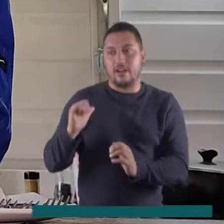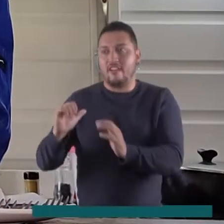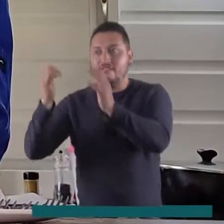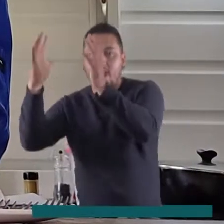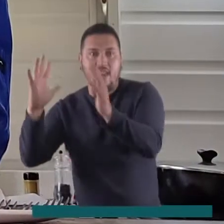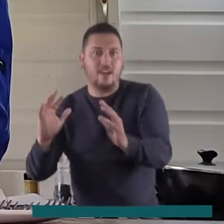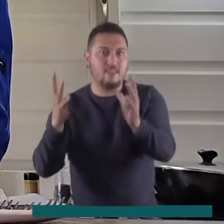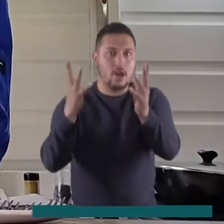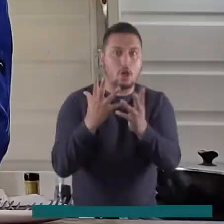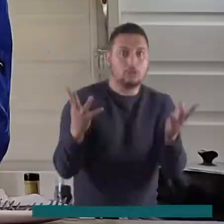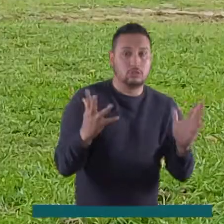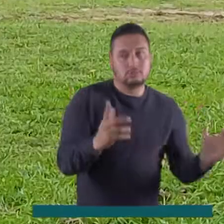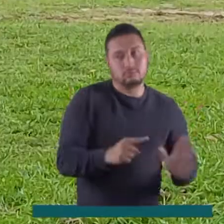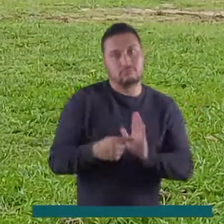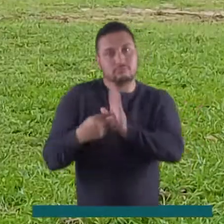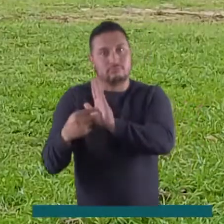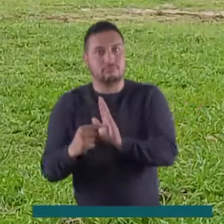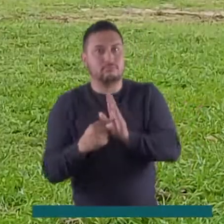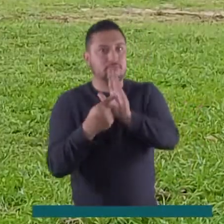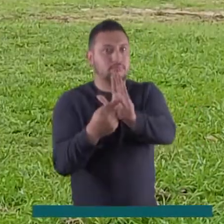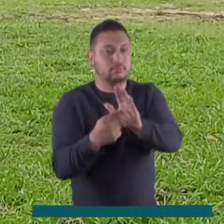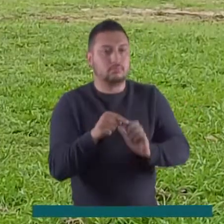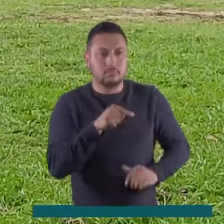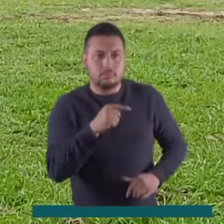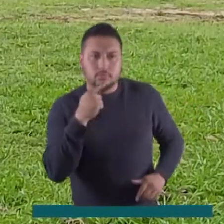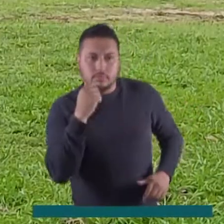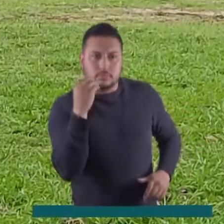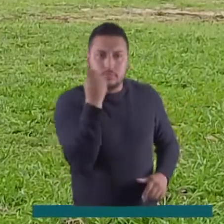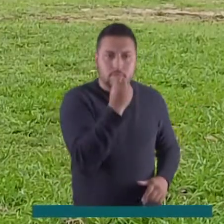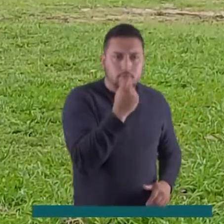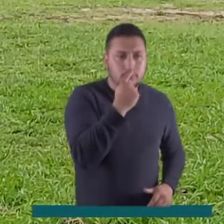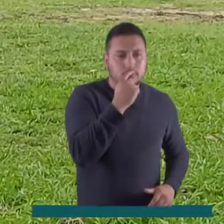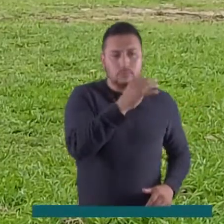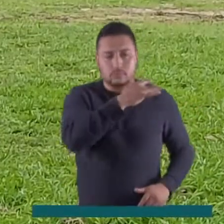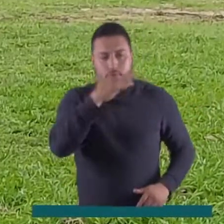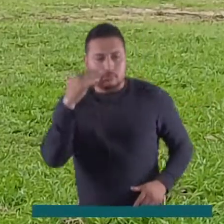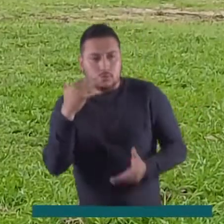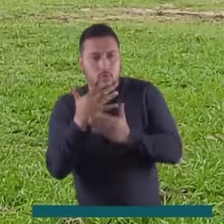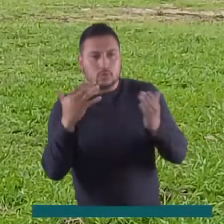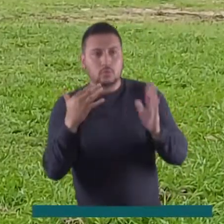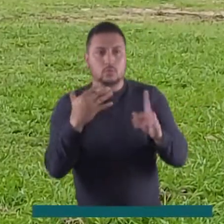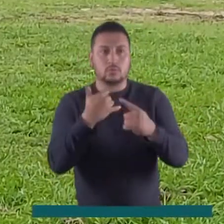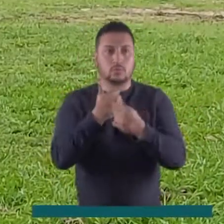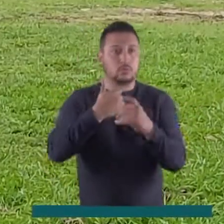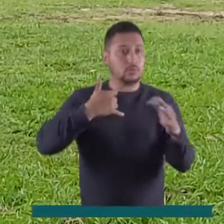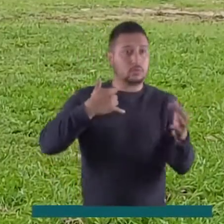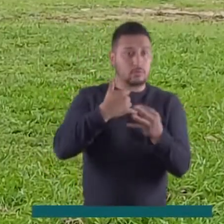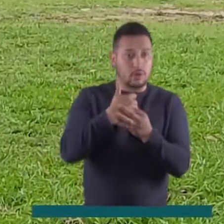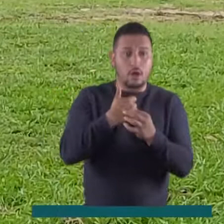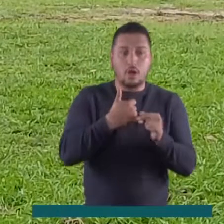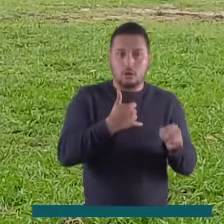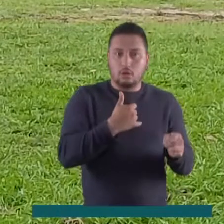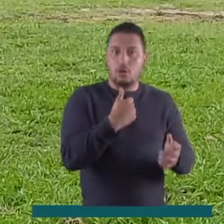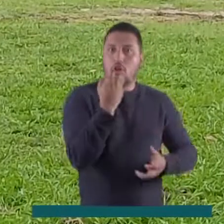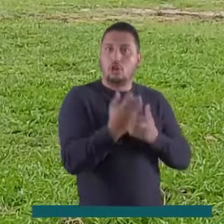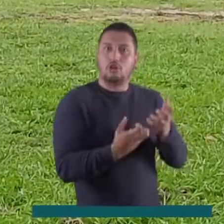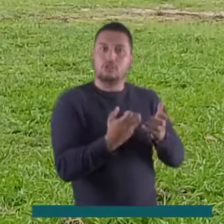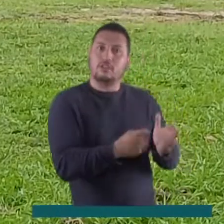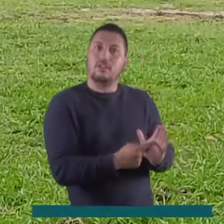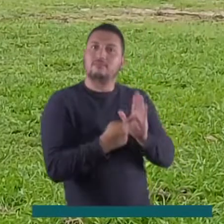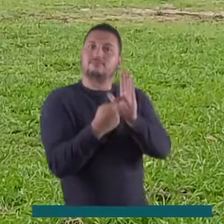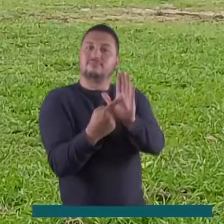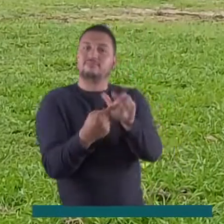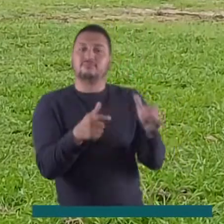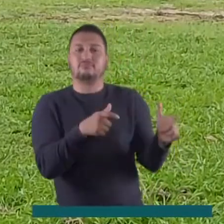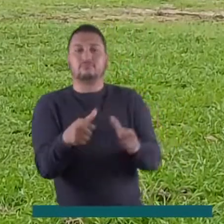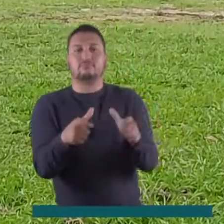sus productos y también sus sabores. La esencia, los sabores y los aromas del Guaviare ahora se presentan a través de la Alta Cocina y se tratan